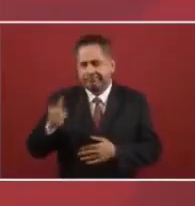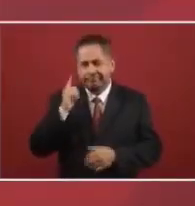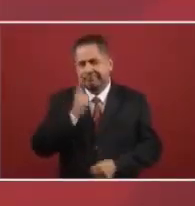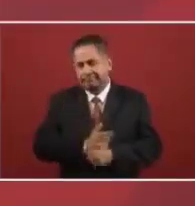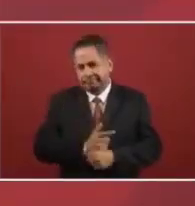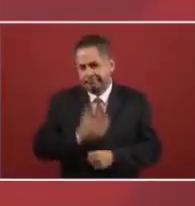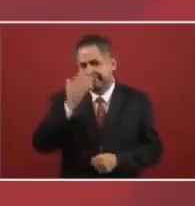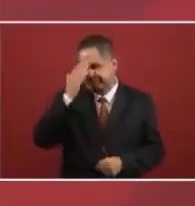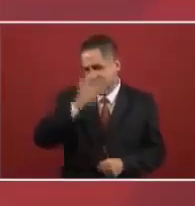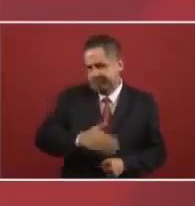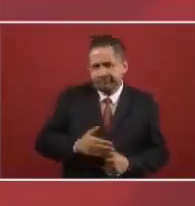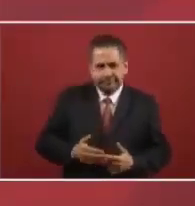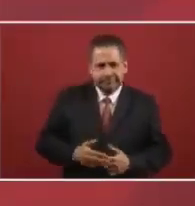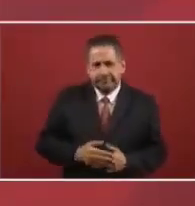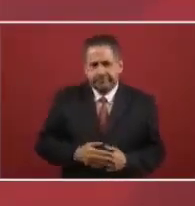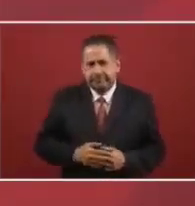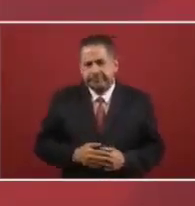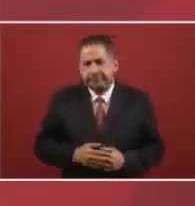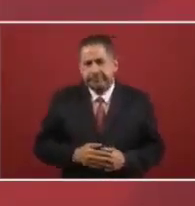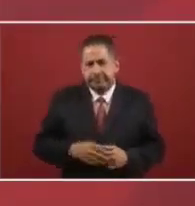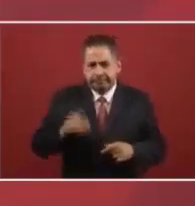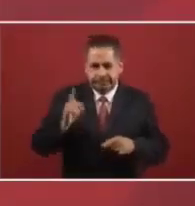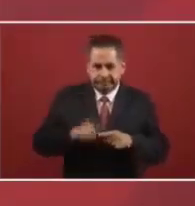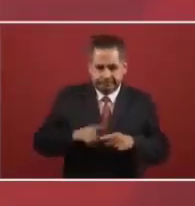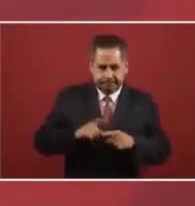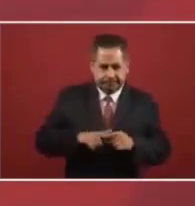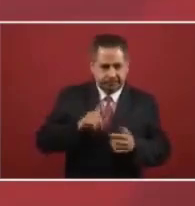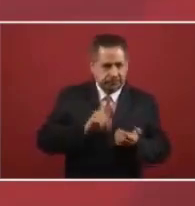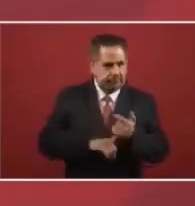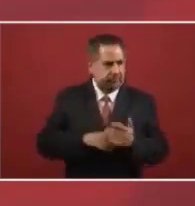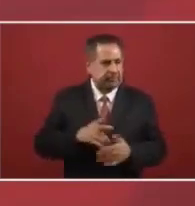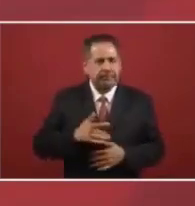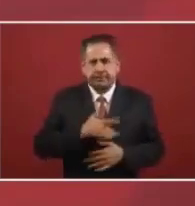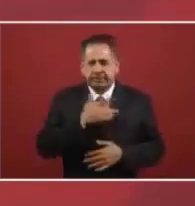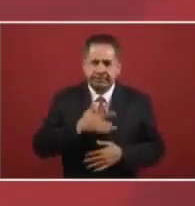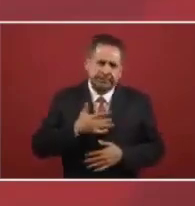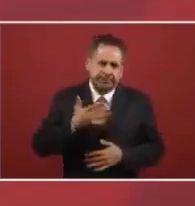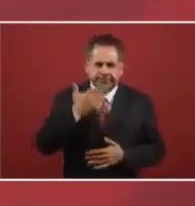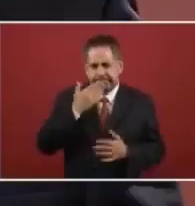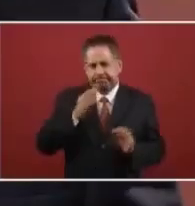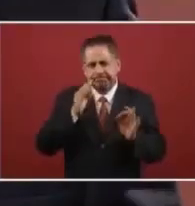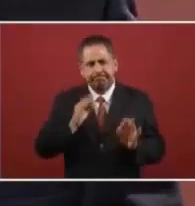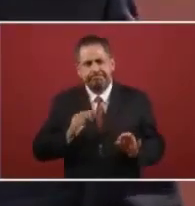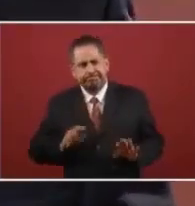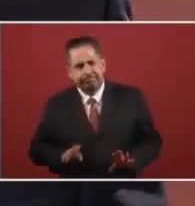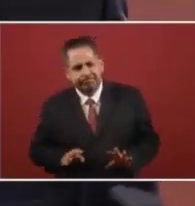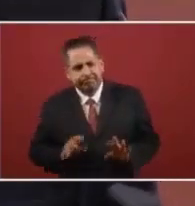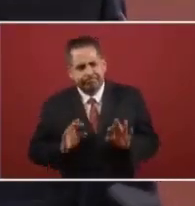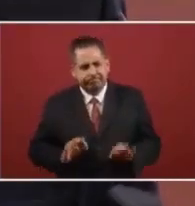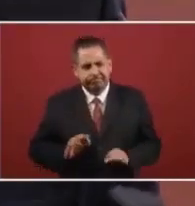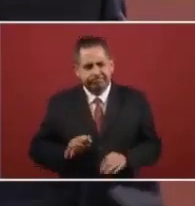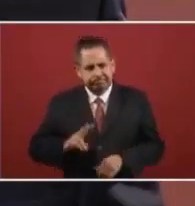tiene buenos sentimientos quién